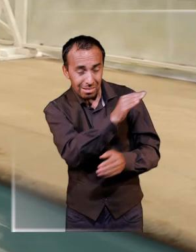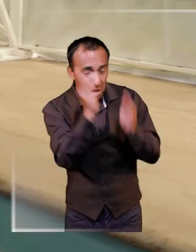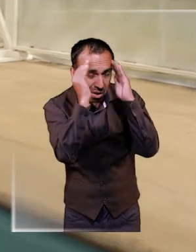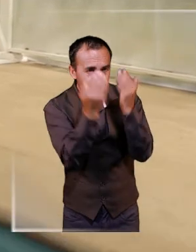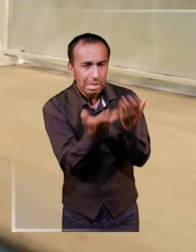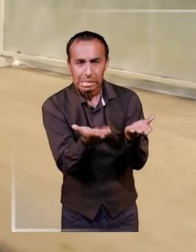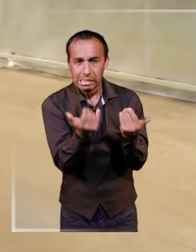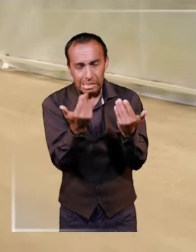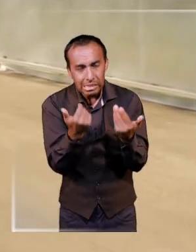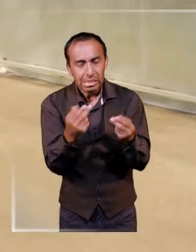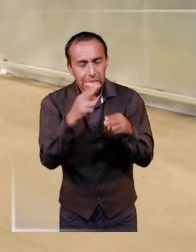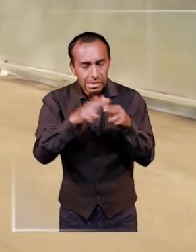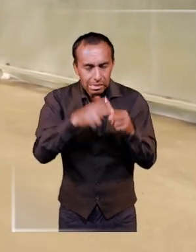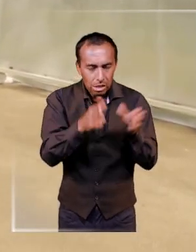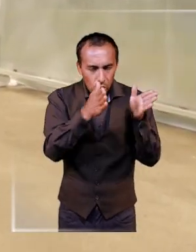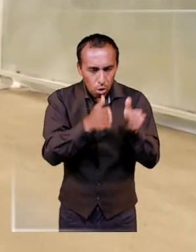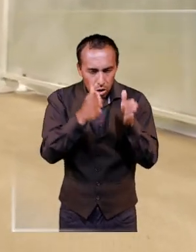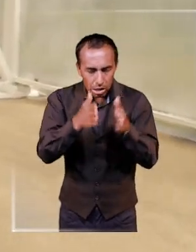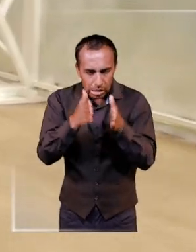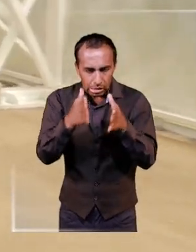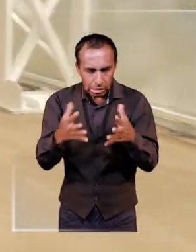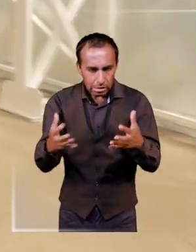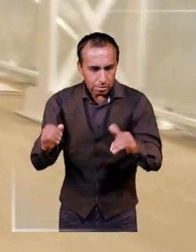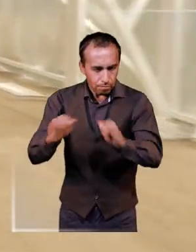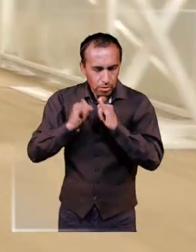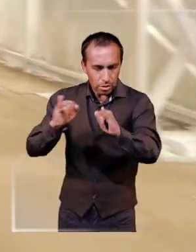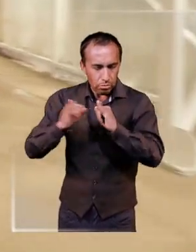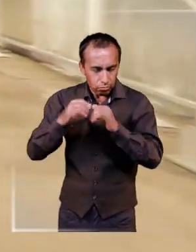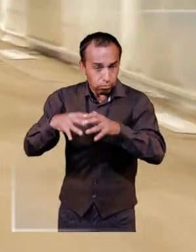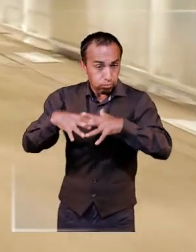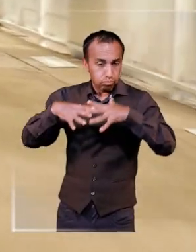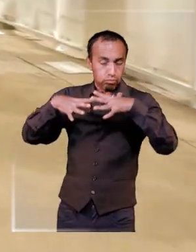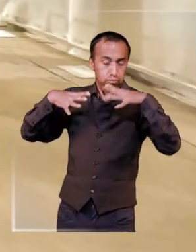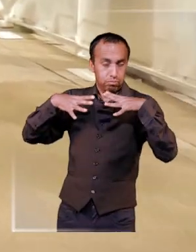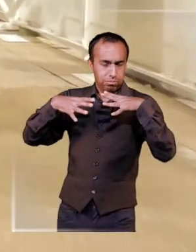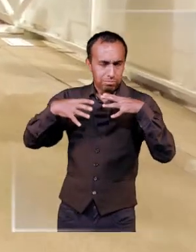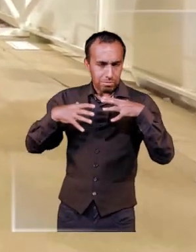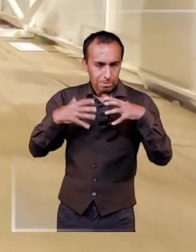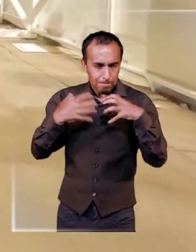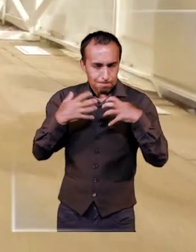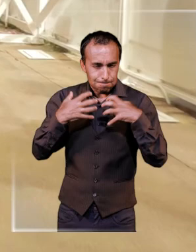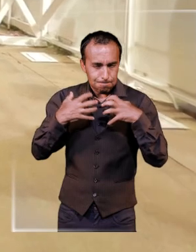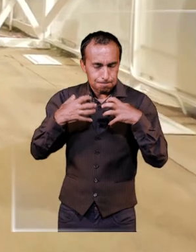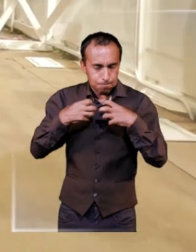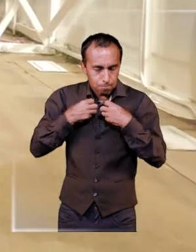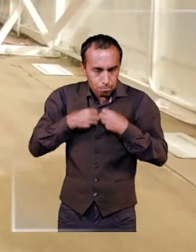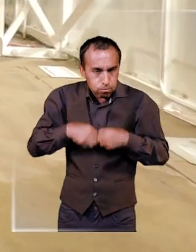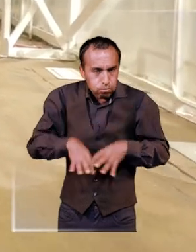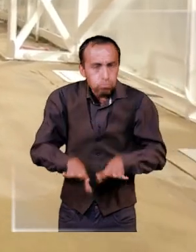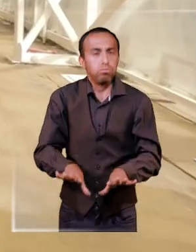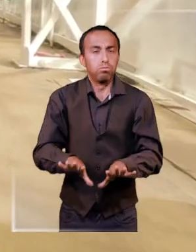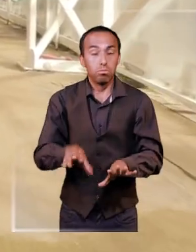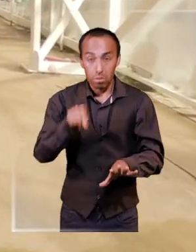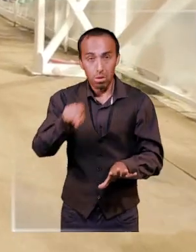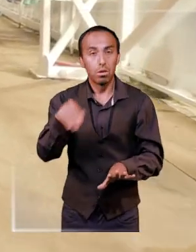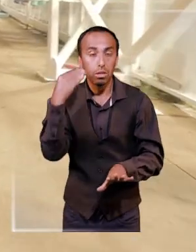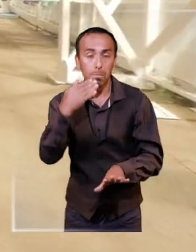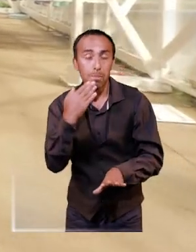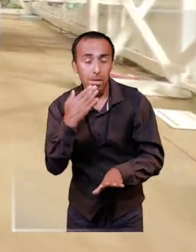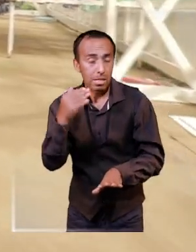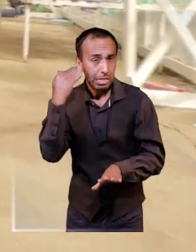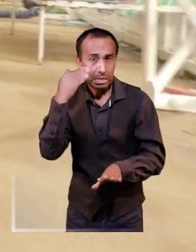porque ellos necesitan realizar alguna acción para poder procesar y ordenar una sobrecarga de información que están recibiendo del entorno